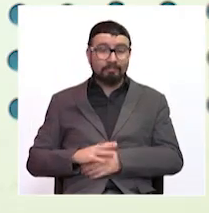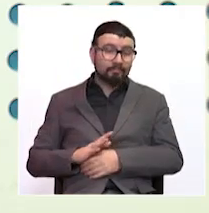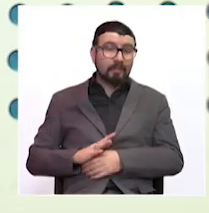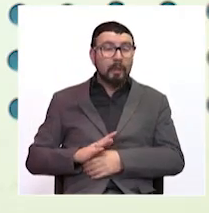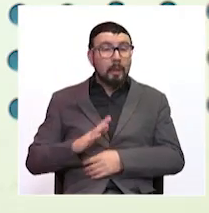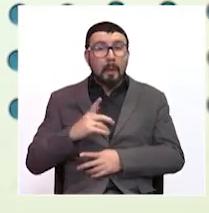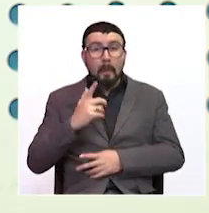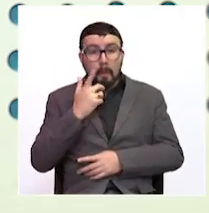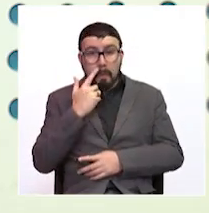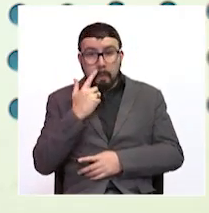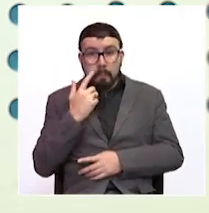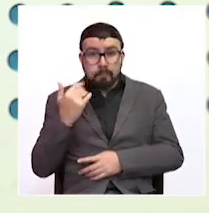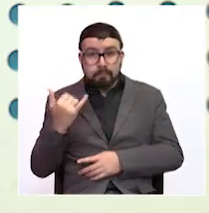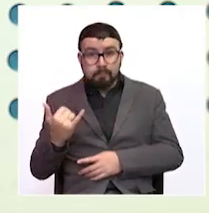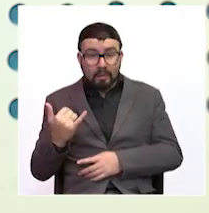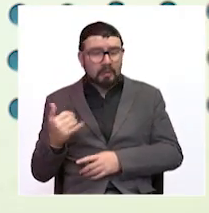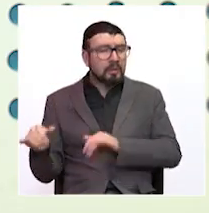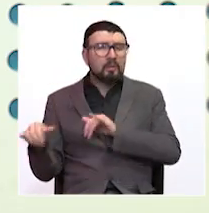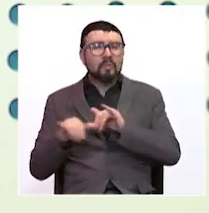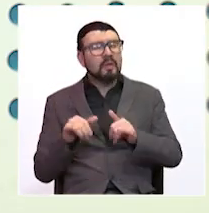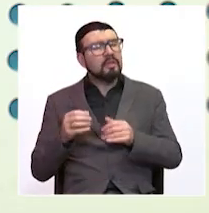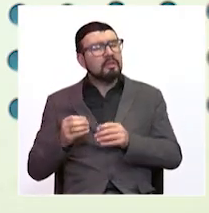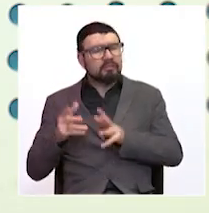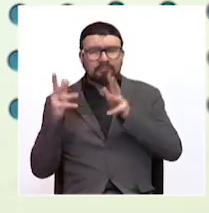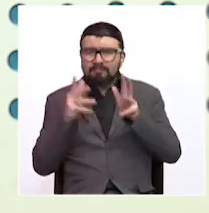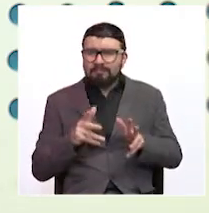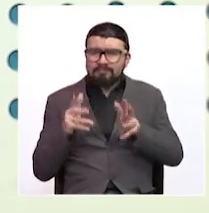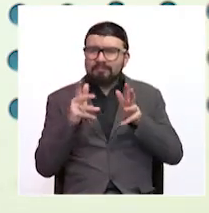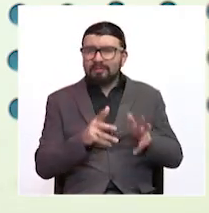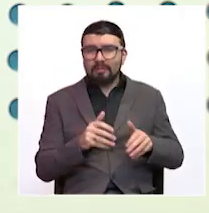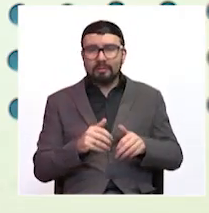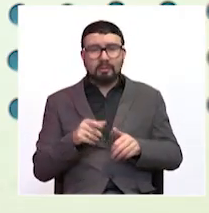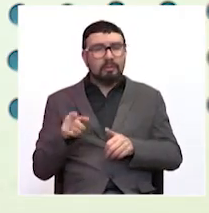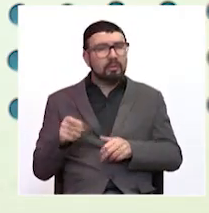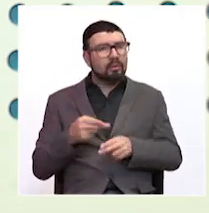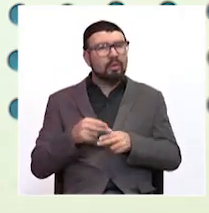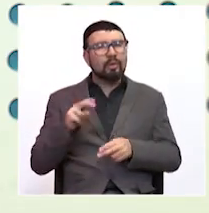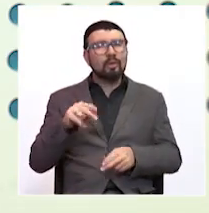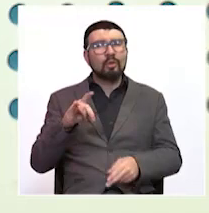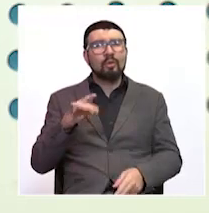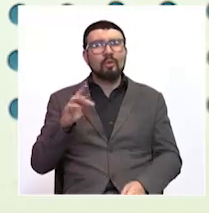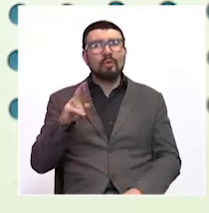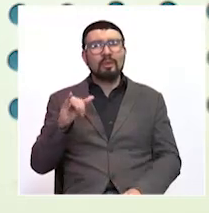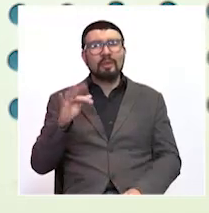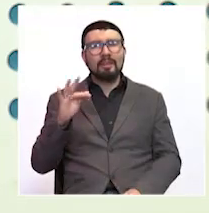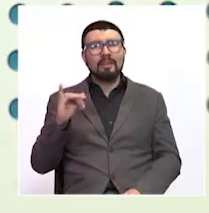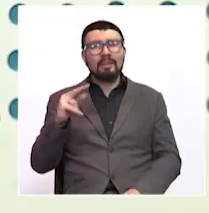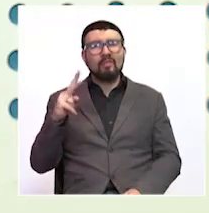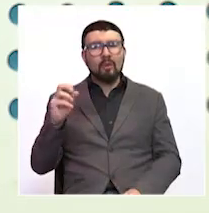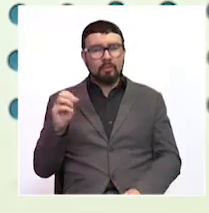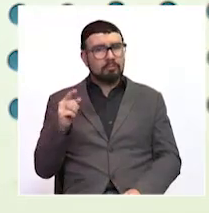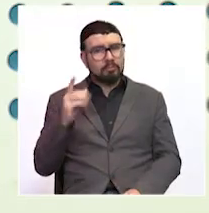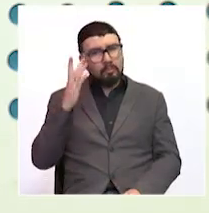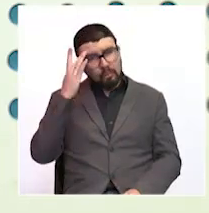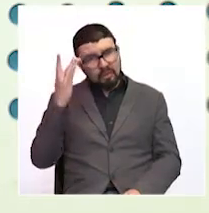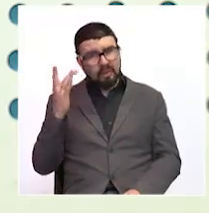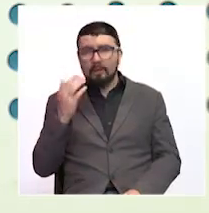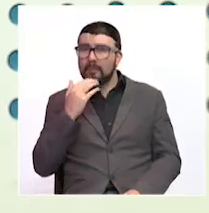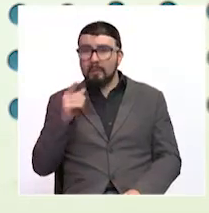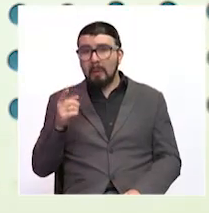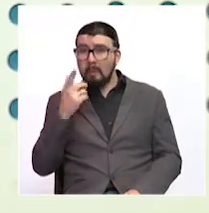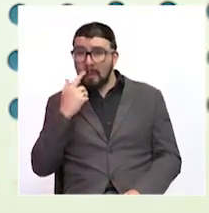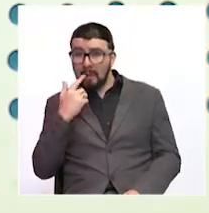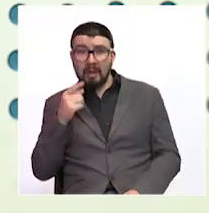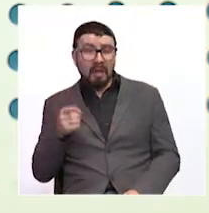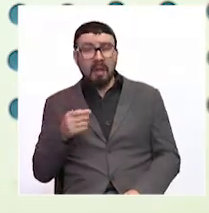es el nutritivo por qué por qué aporta el tocino para la casa la